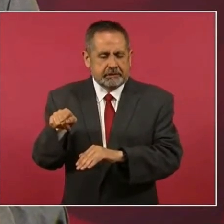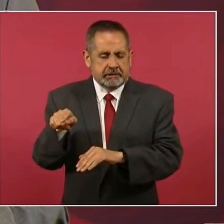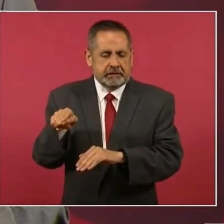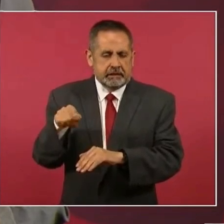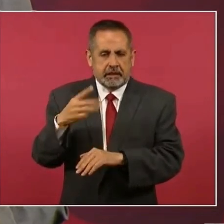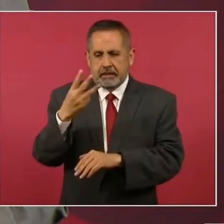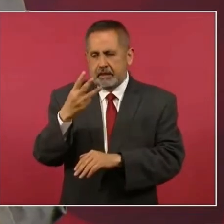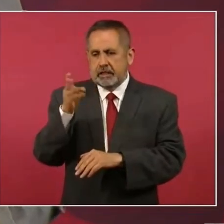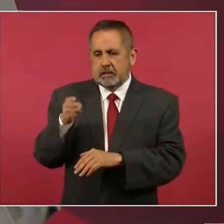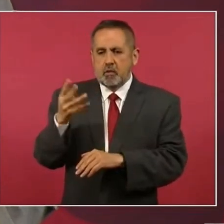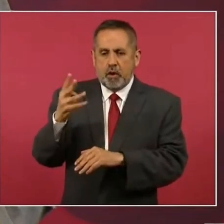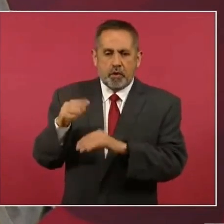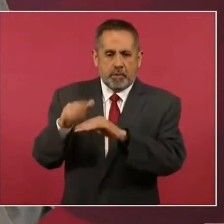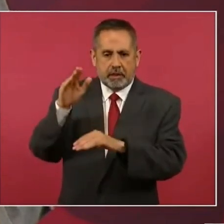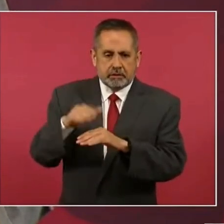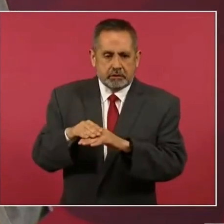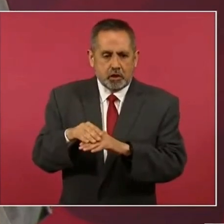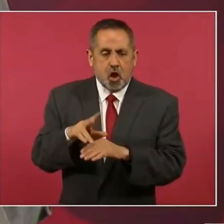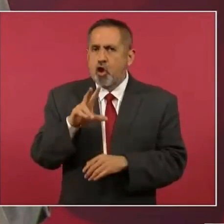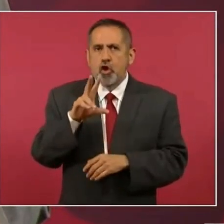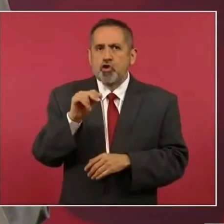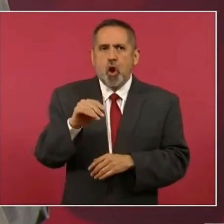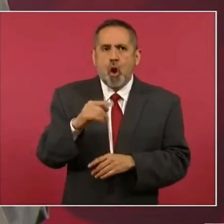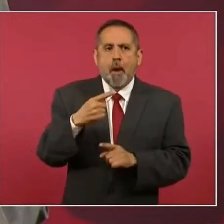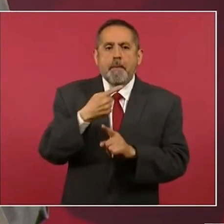calificada, no simple.